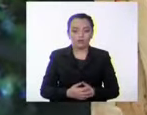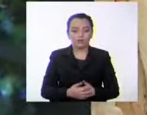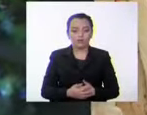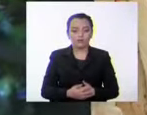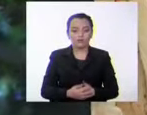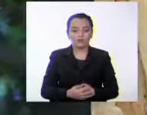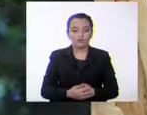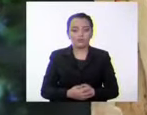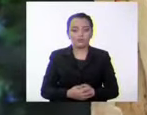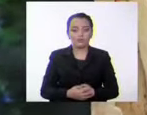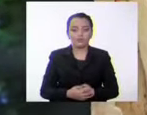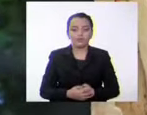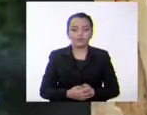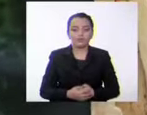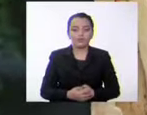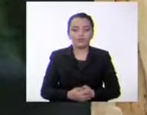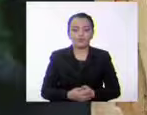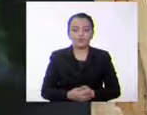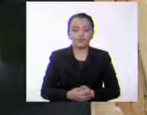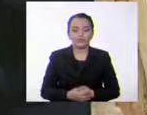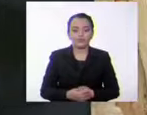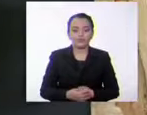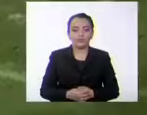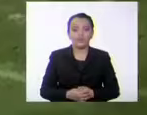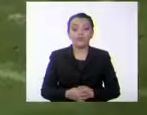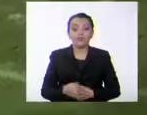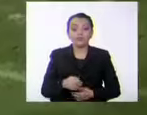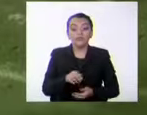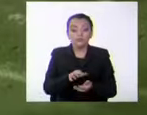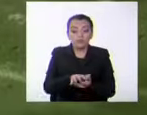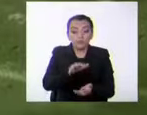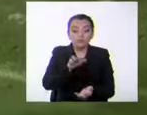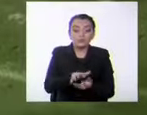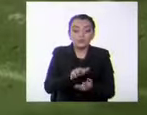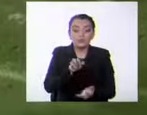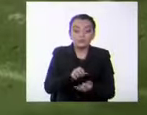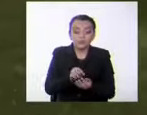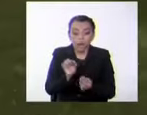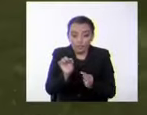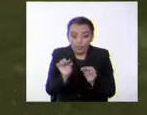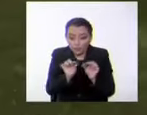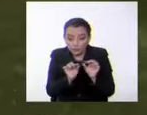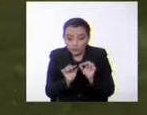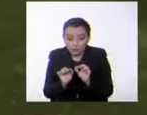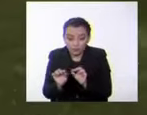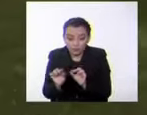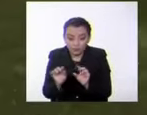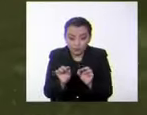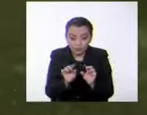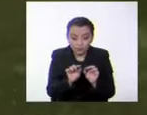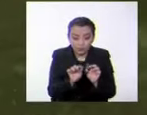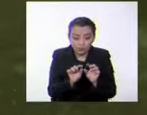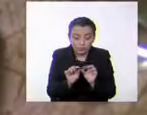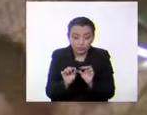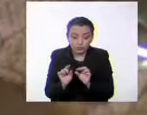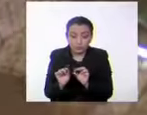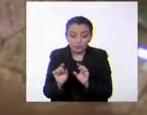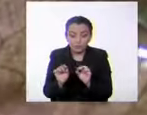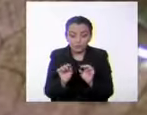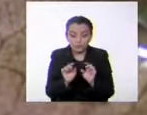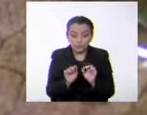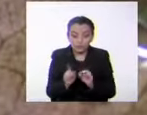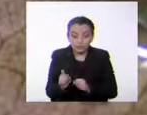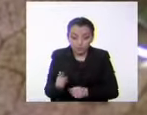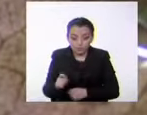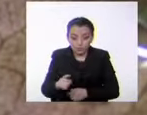Para reproducirse, la rana cornuda pone hasta 2,000 huevos en el fondo de lagunas temporales. A los 3 días, los